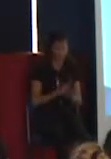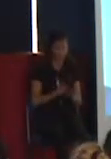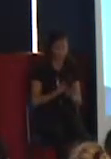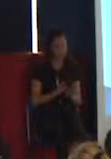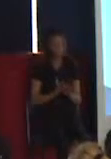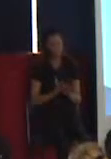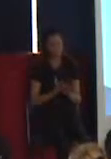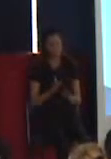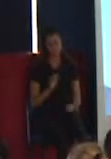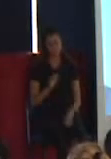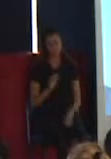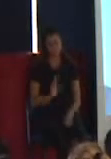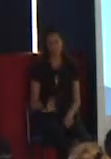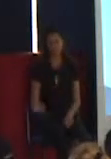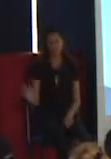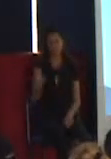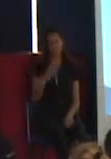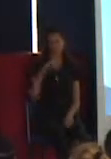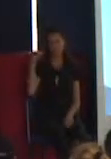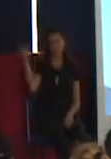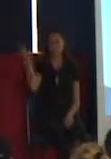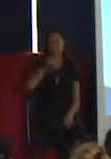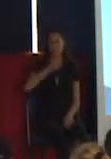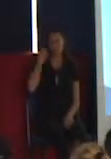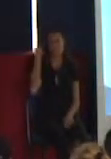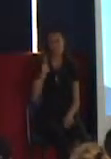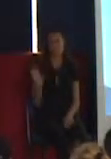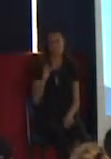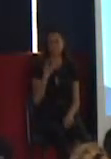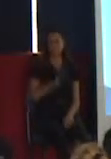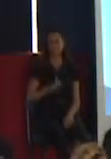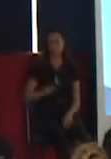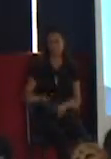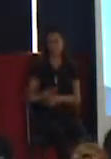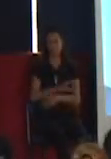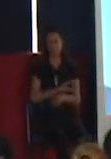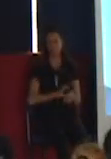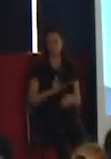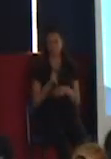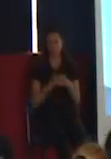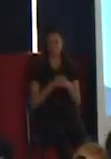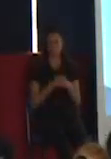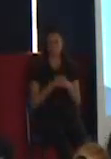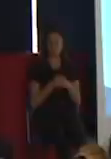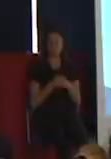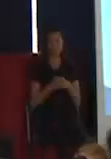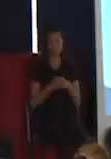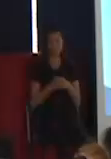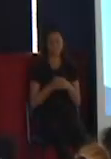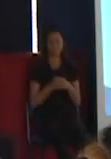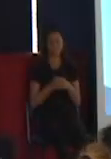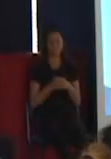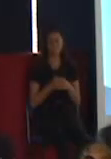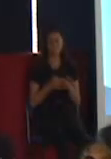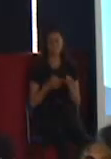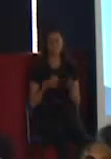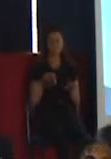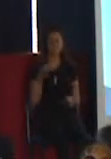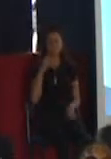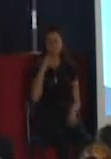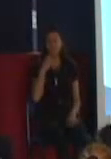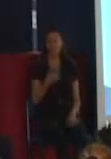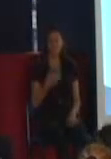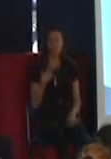discapacidad, sino en general a toda la ciudadanía. Nos cambian el POT, nos dicen que